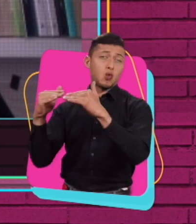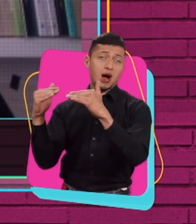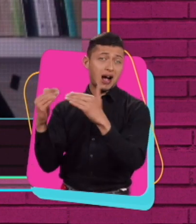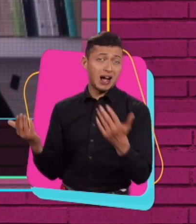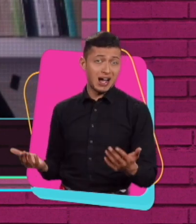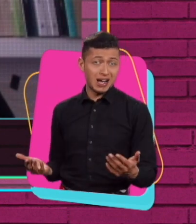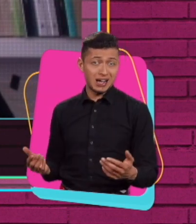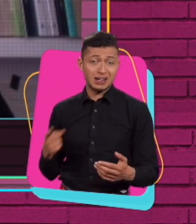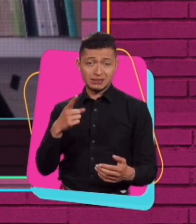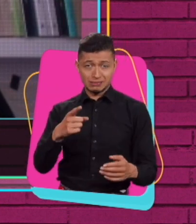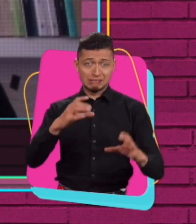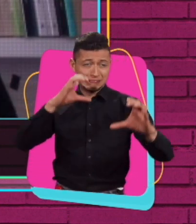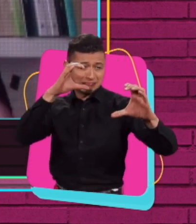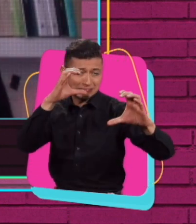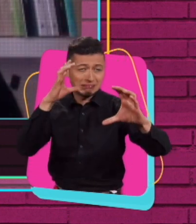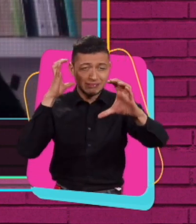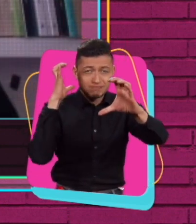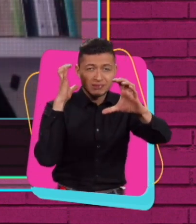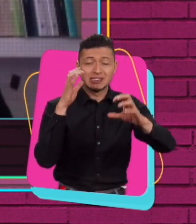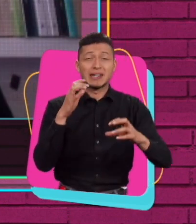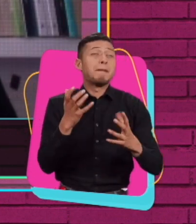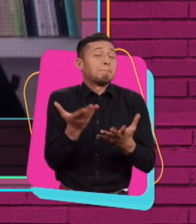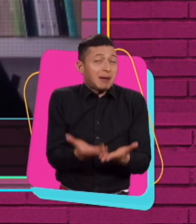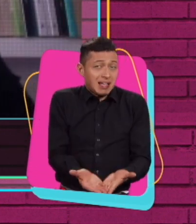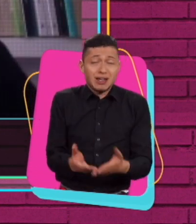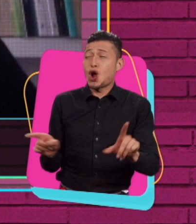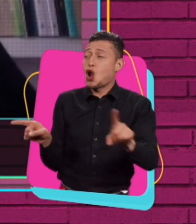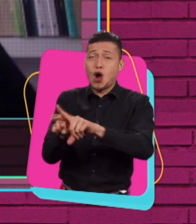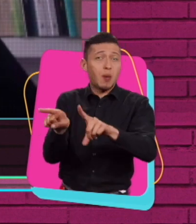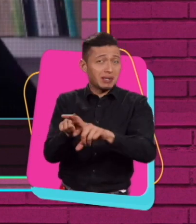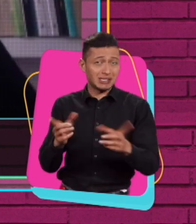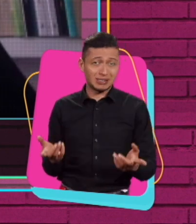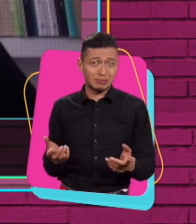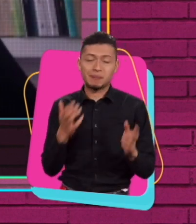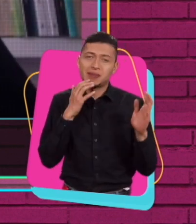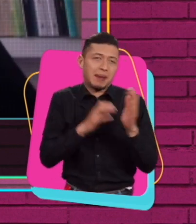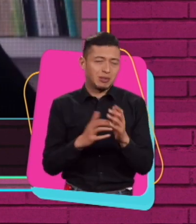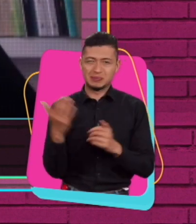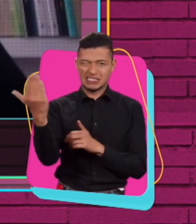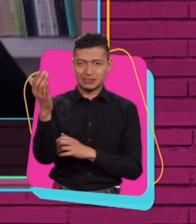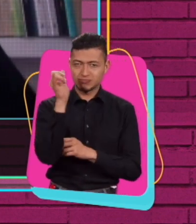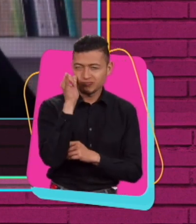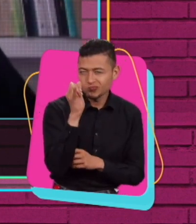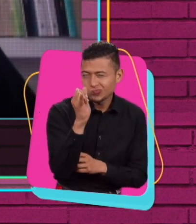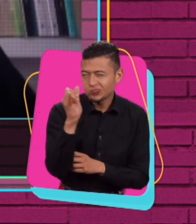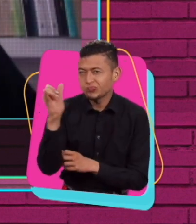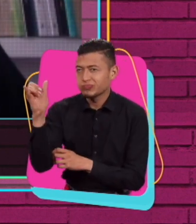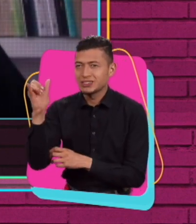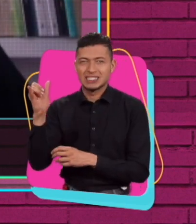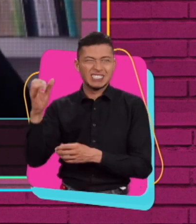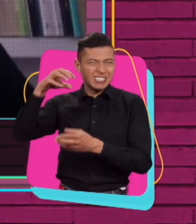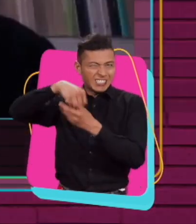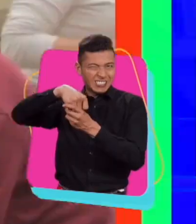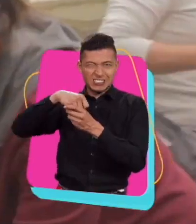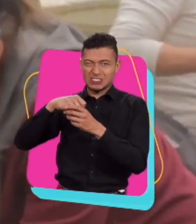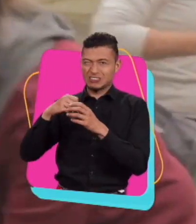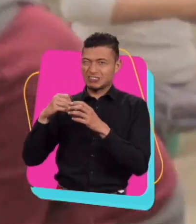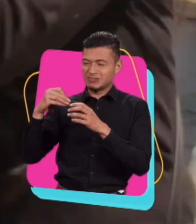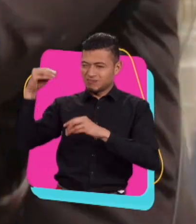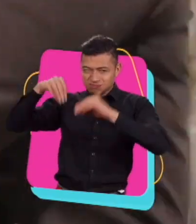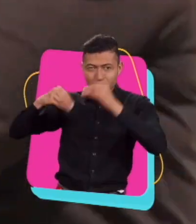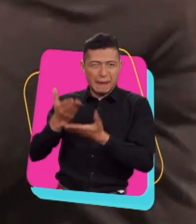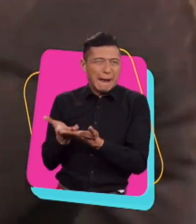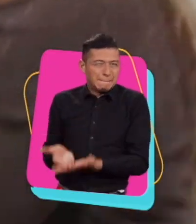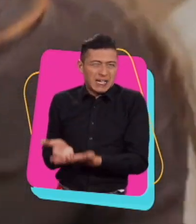envergadura, son cámaras que pesan. Digamos, si una cámara cinematográfica con todos sus